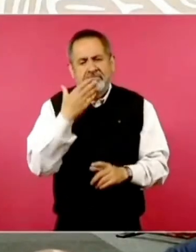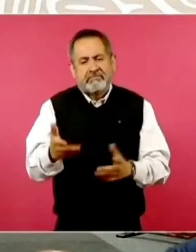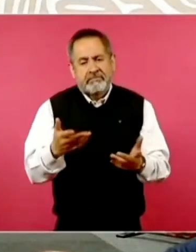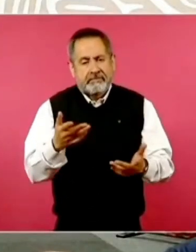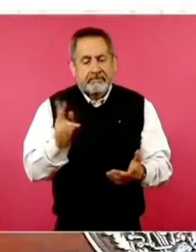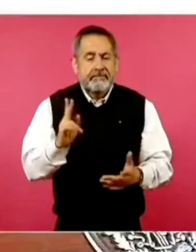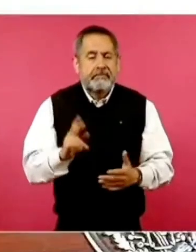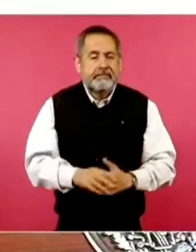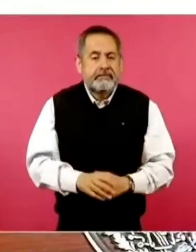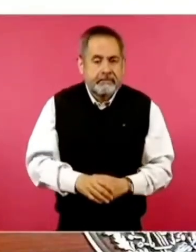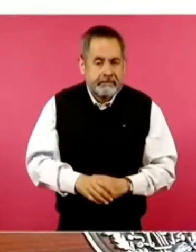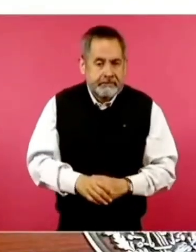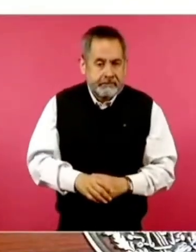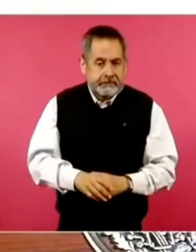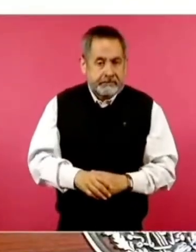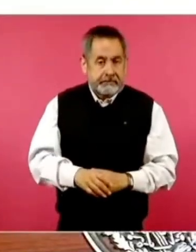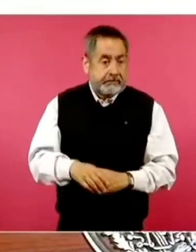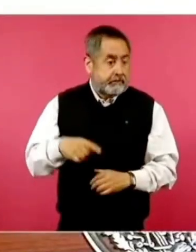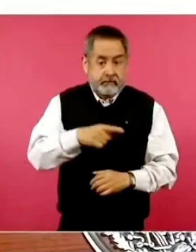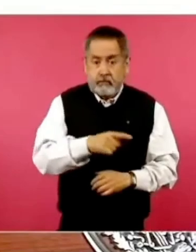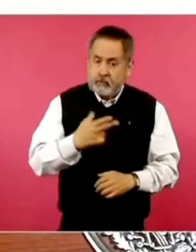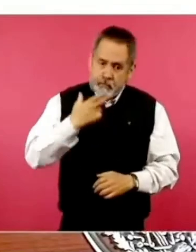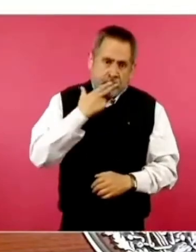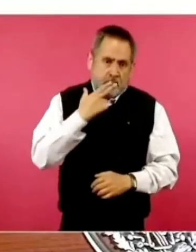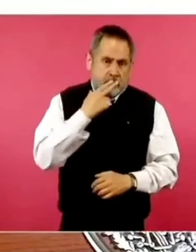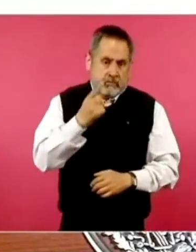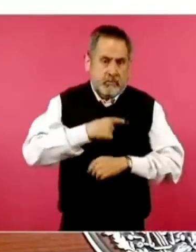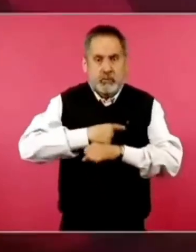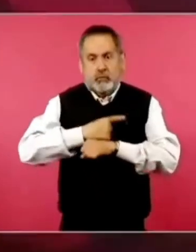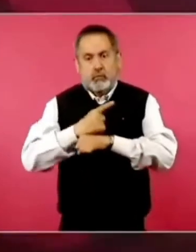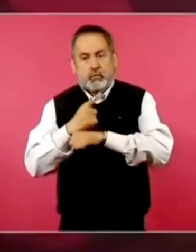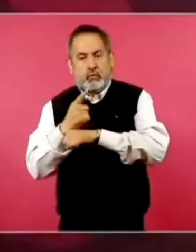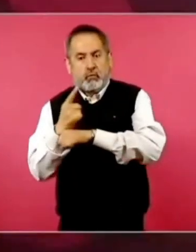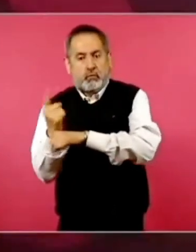Pero aumentó el consumo como nunca,